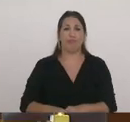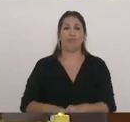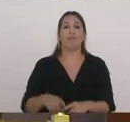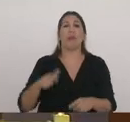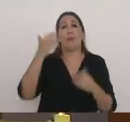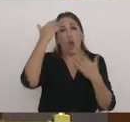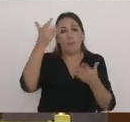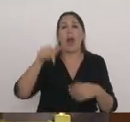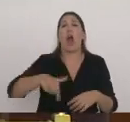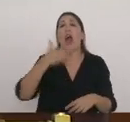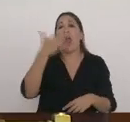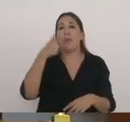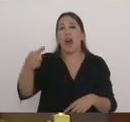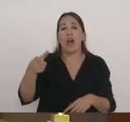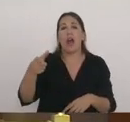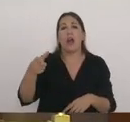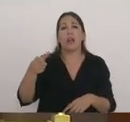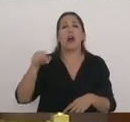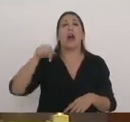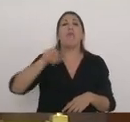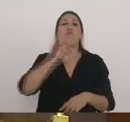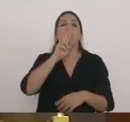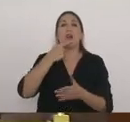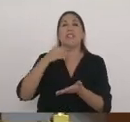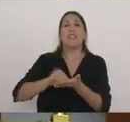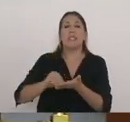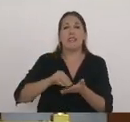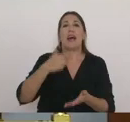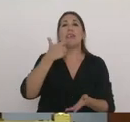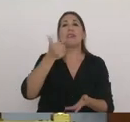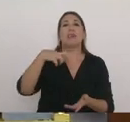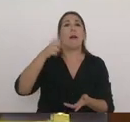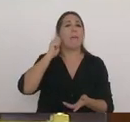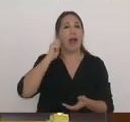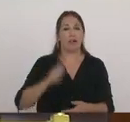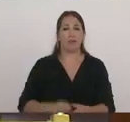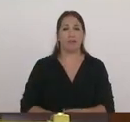Homenajes, tiene la palabra en el turno de homenajes la senadora Zapago.